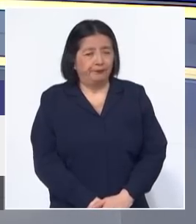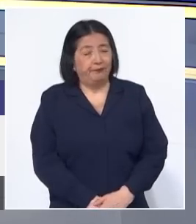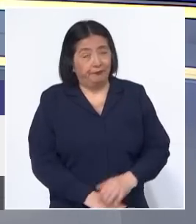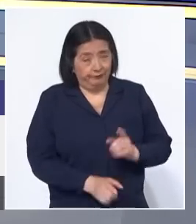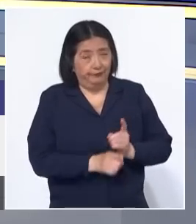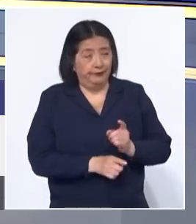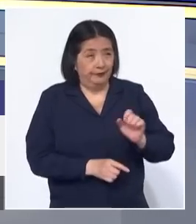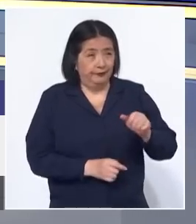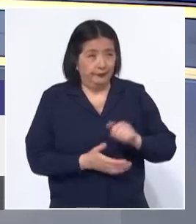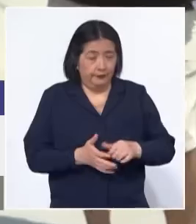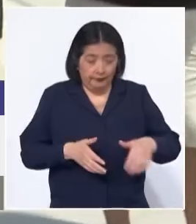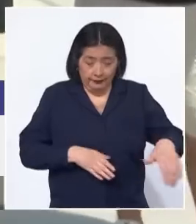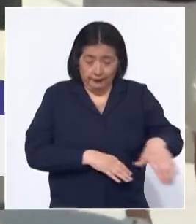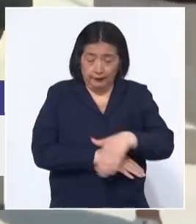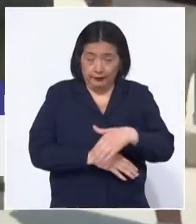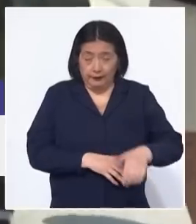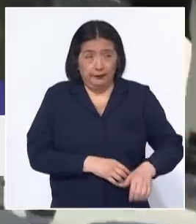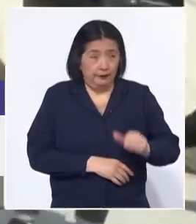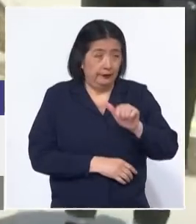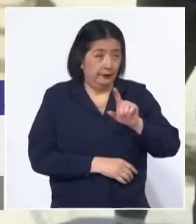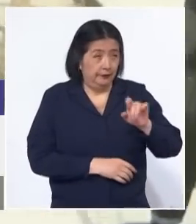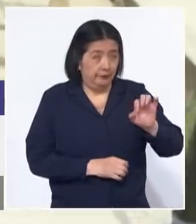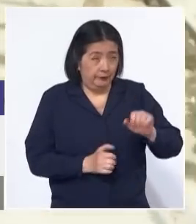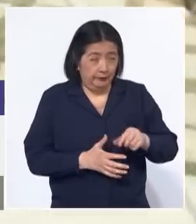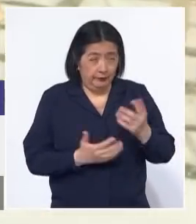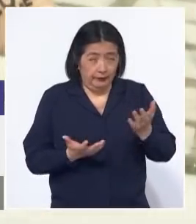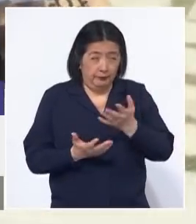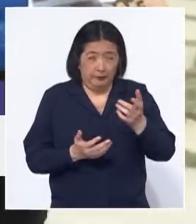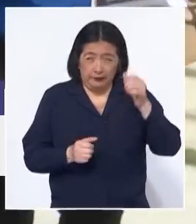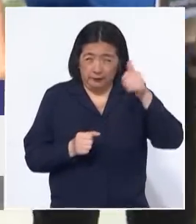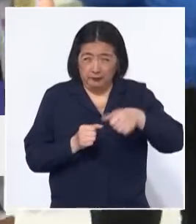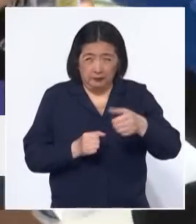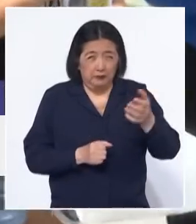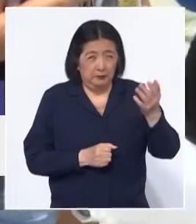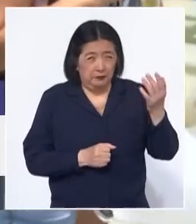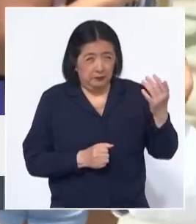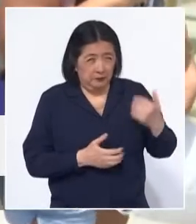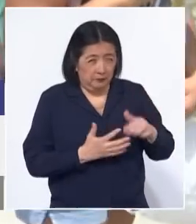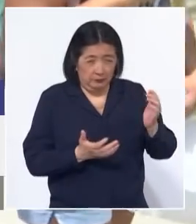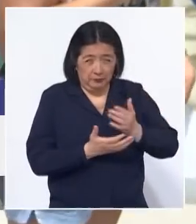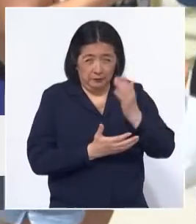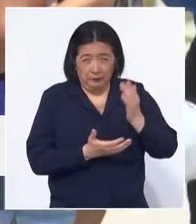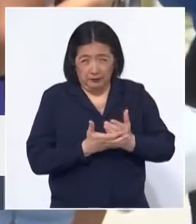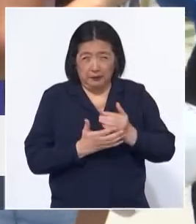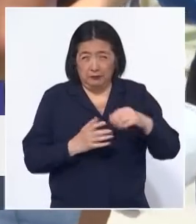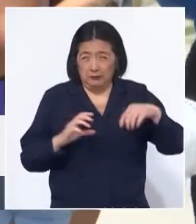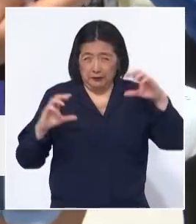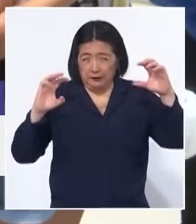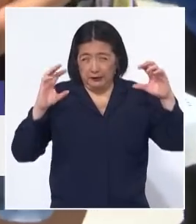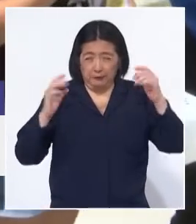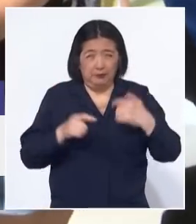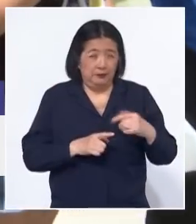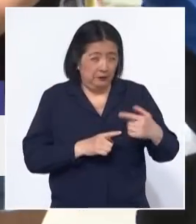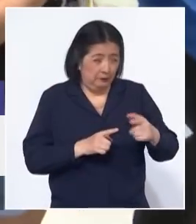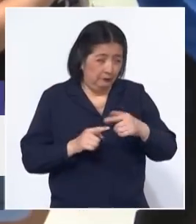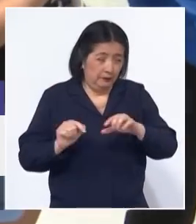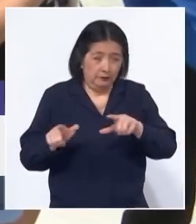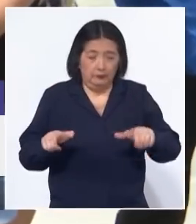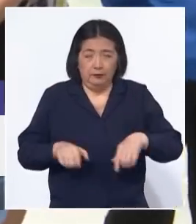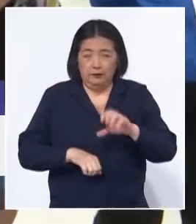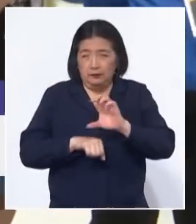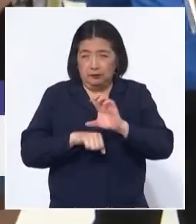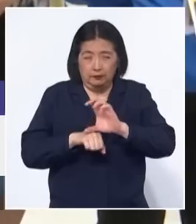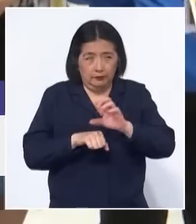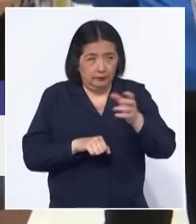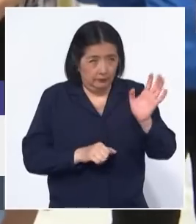Sí, la zona es Alameda del Pilar, exactamente, y quizá ustedes recuerdan que ha habido alguna suerte de problemas con las cámaras de seguridad en muchas zonas de Comas